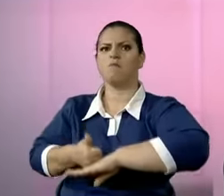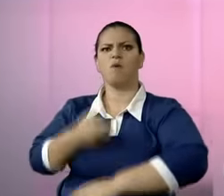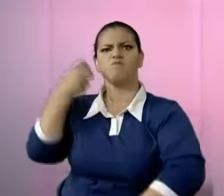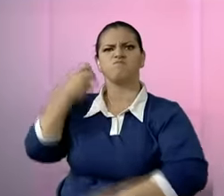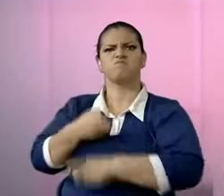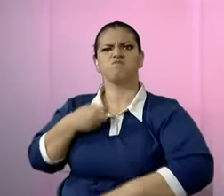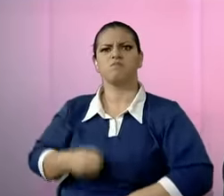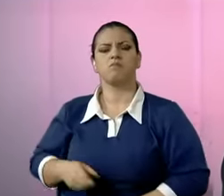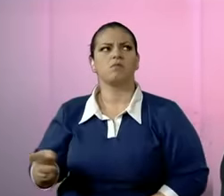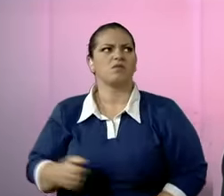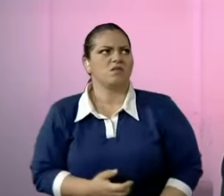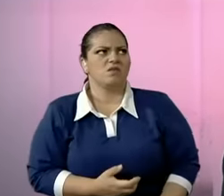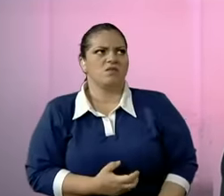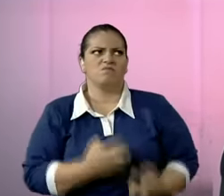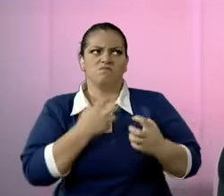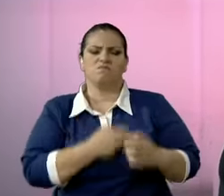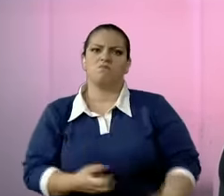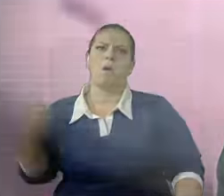propias conclusiones.